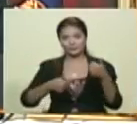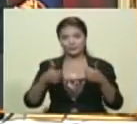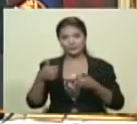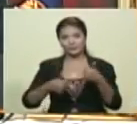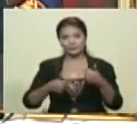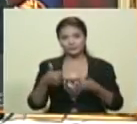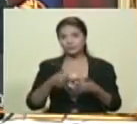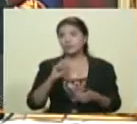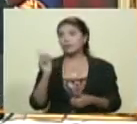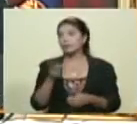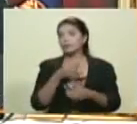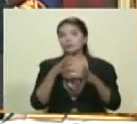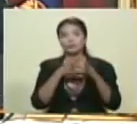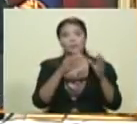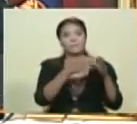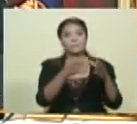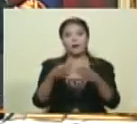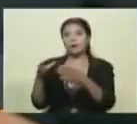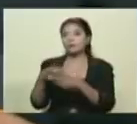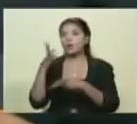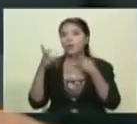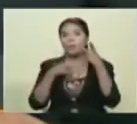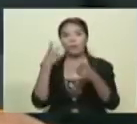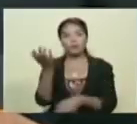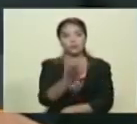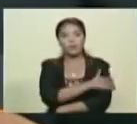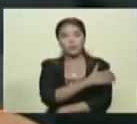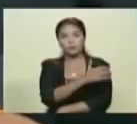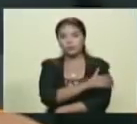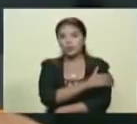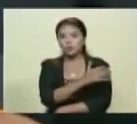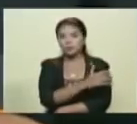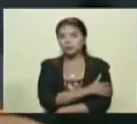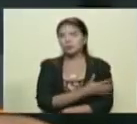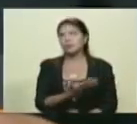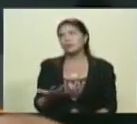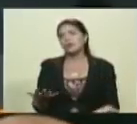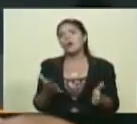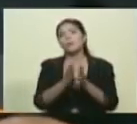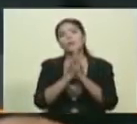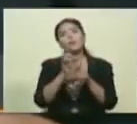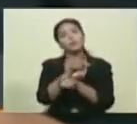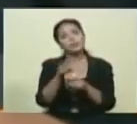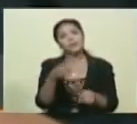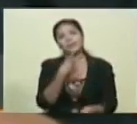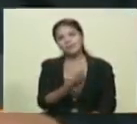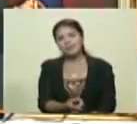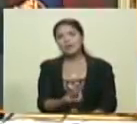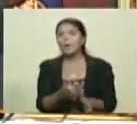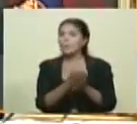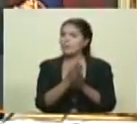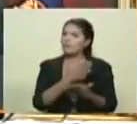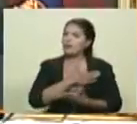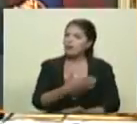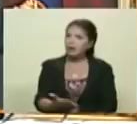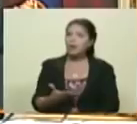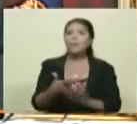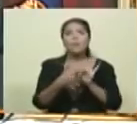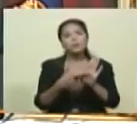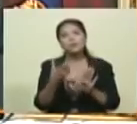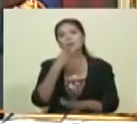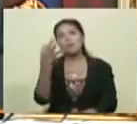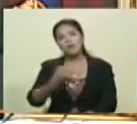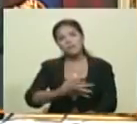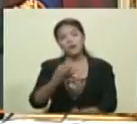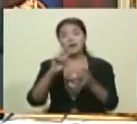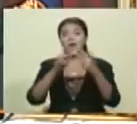que todos los partidos políticos de la oposición, por el amor de Dios, díganlo ustedes, díganlo, colaboren en algo con la verdad y